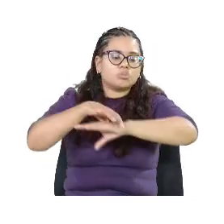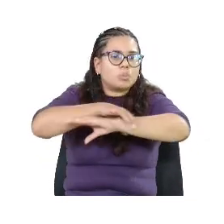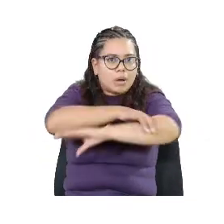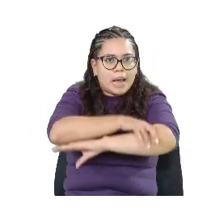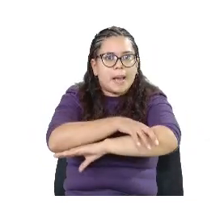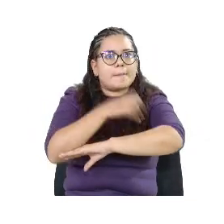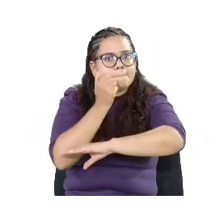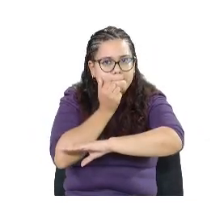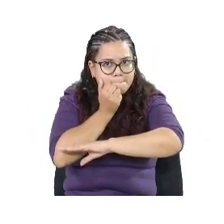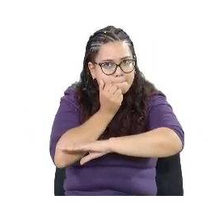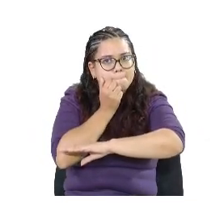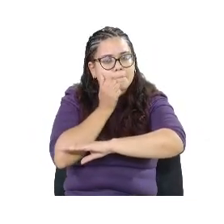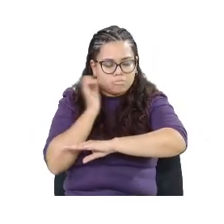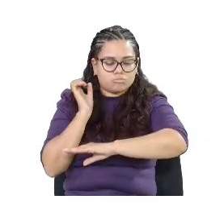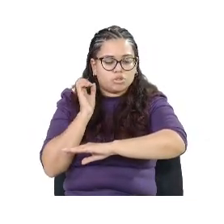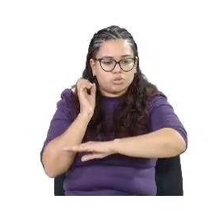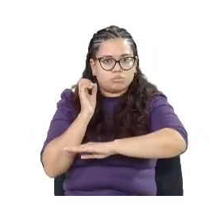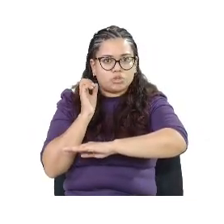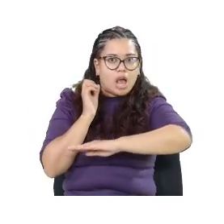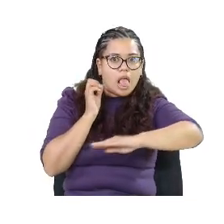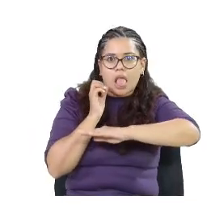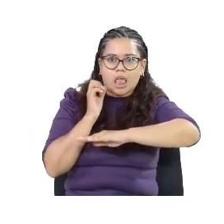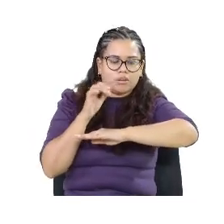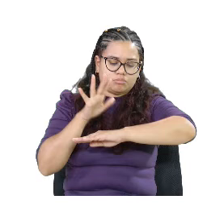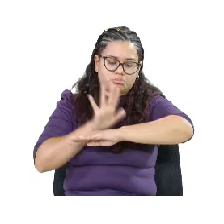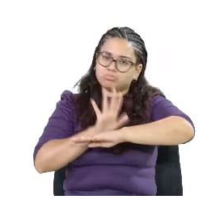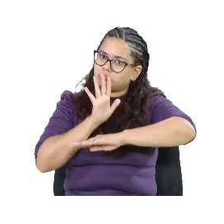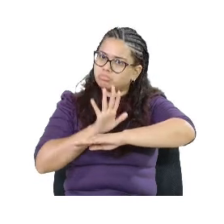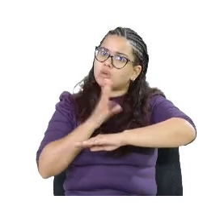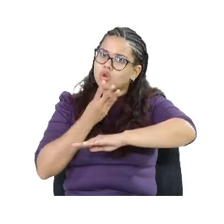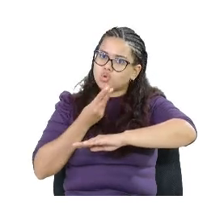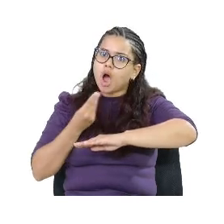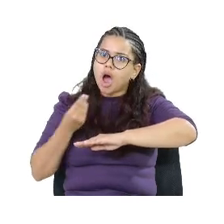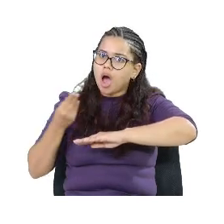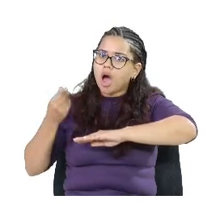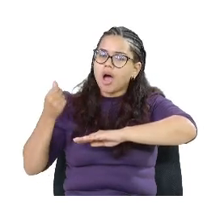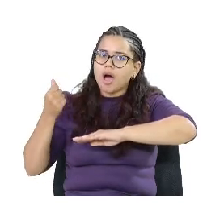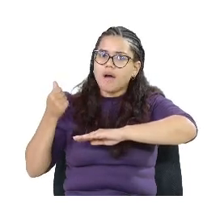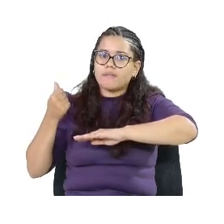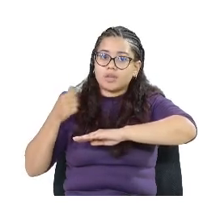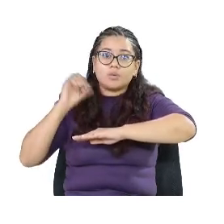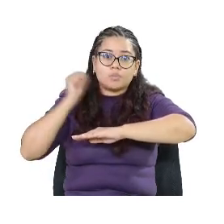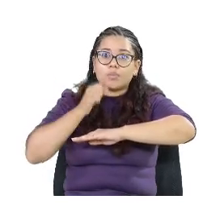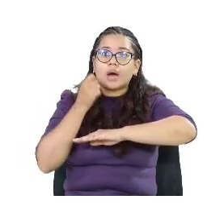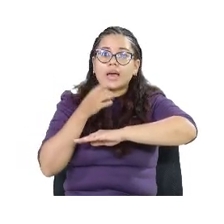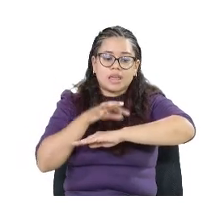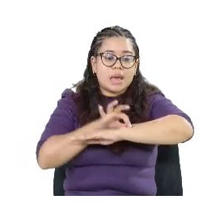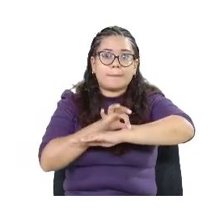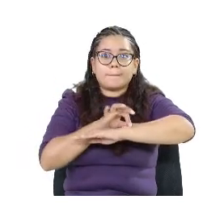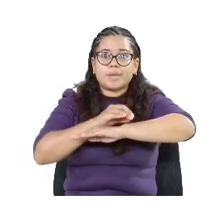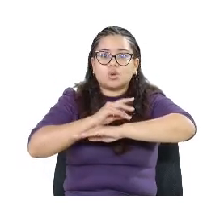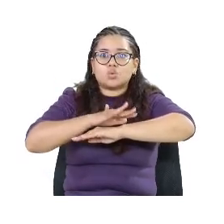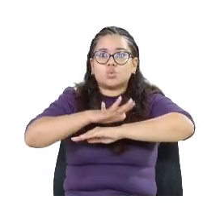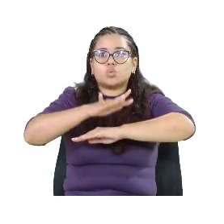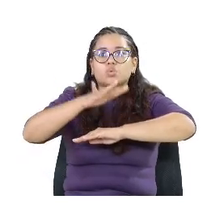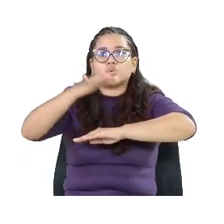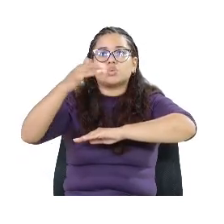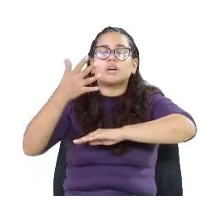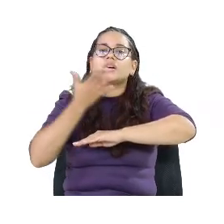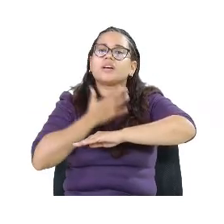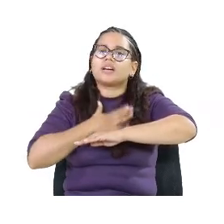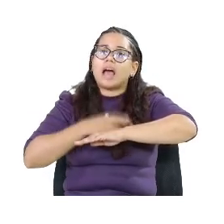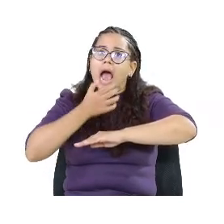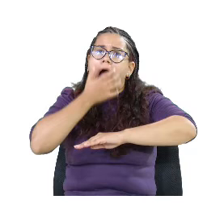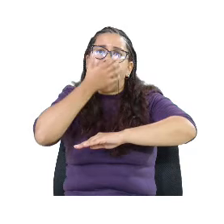es bastante ligera, permite que la piel respire, pero también la persona se siente bien,